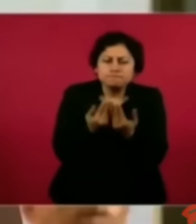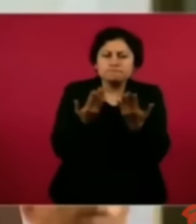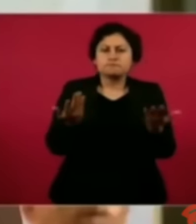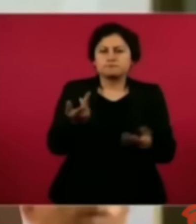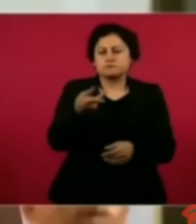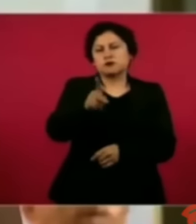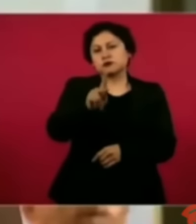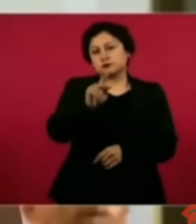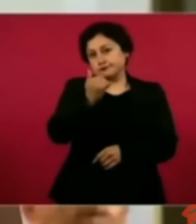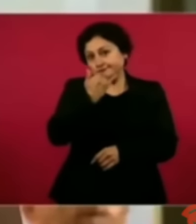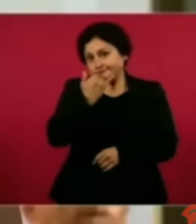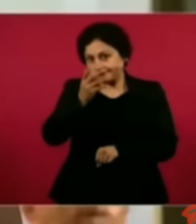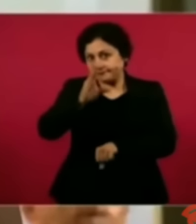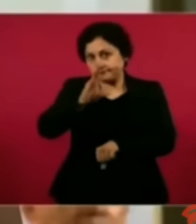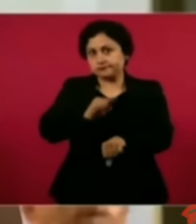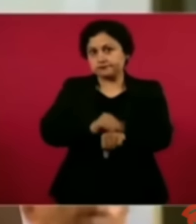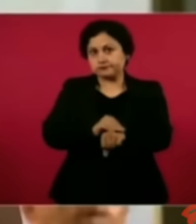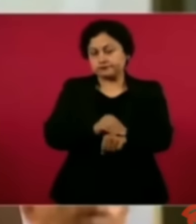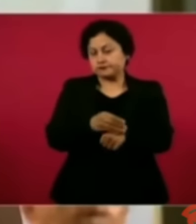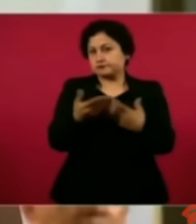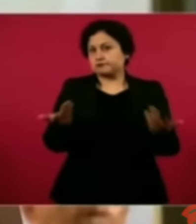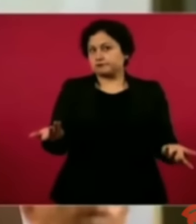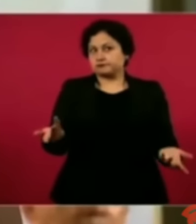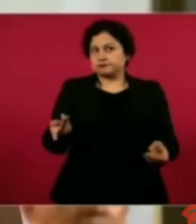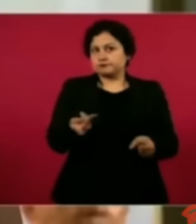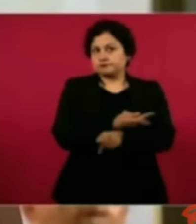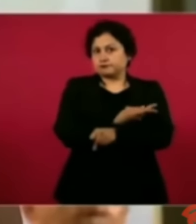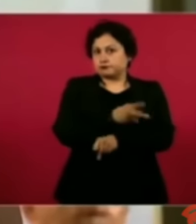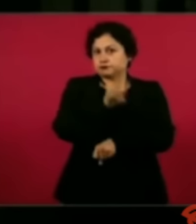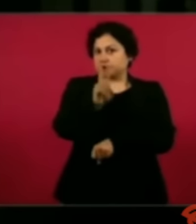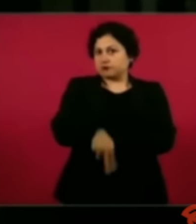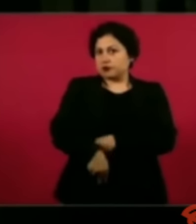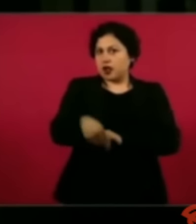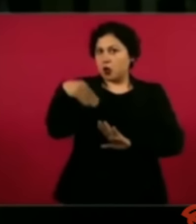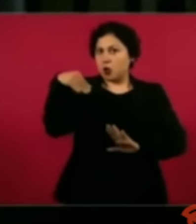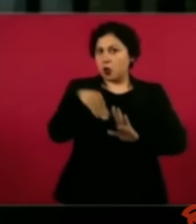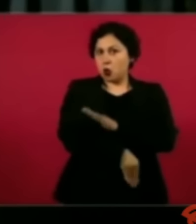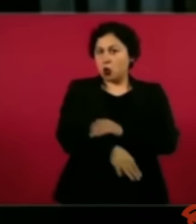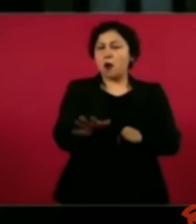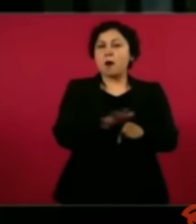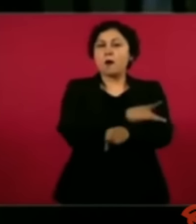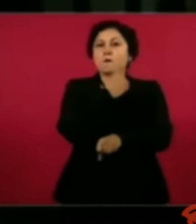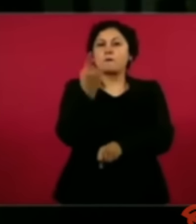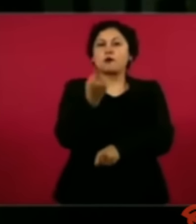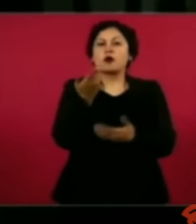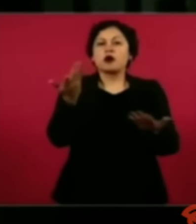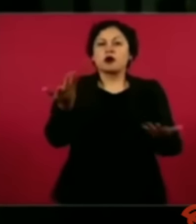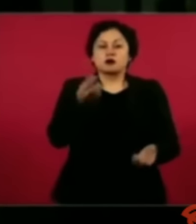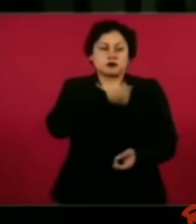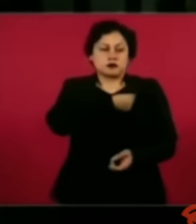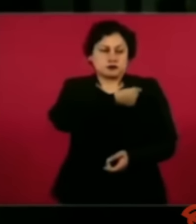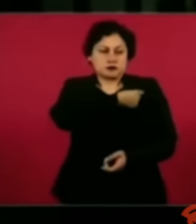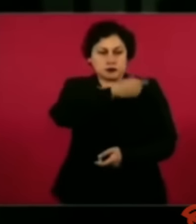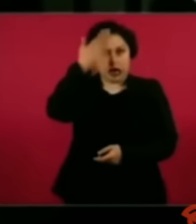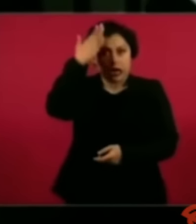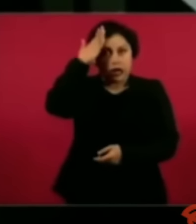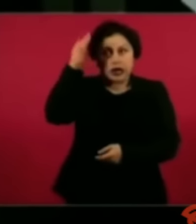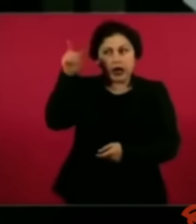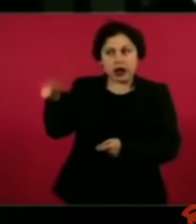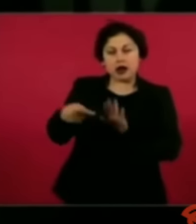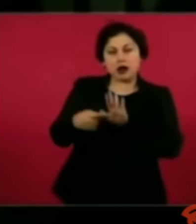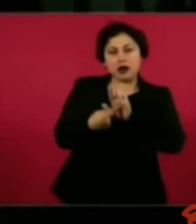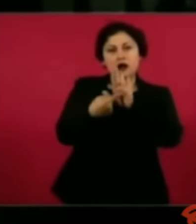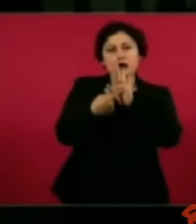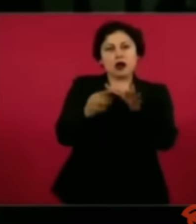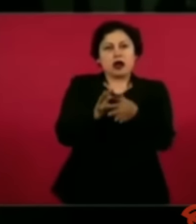sarcasmo, pues qué fracaso de esto, ¿no? Porque el almirante secretario habla de comisos,